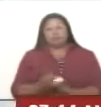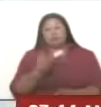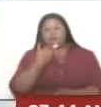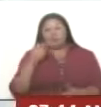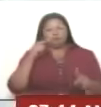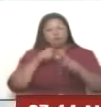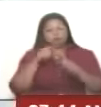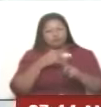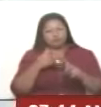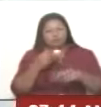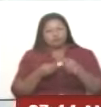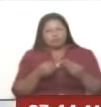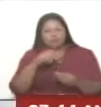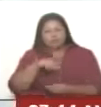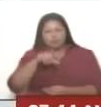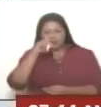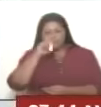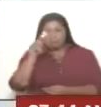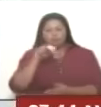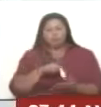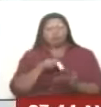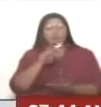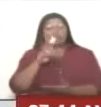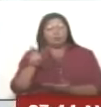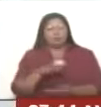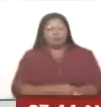año 2024